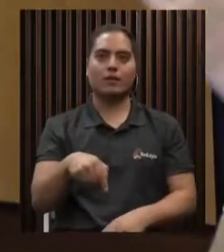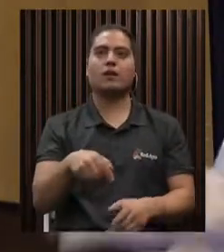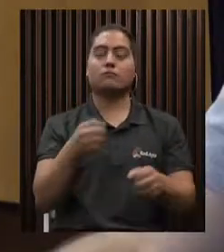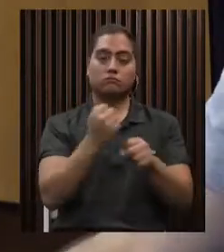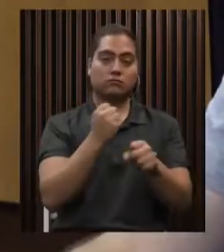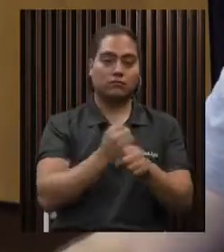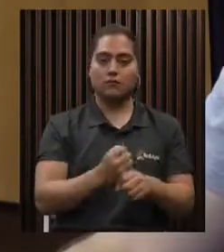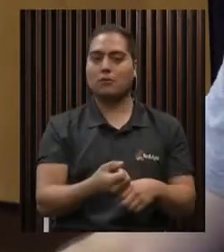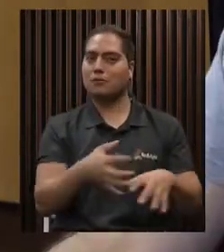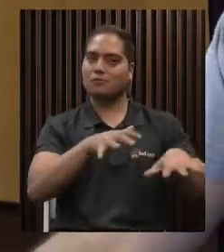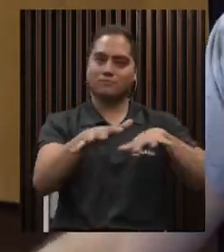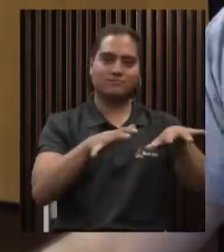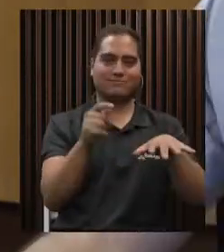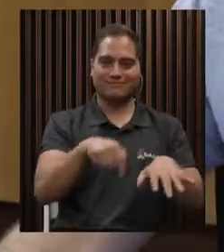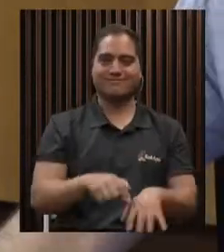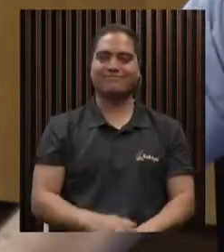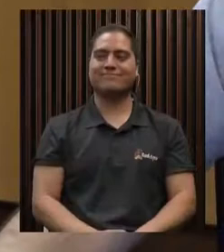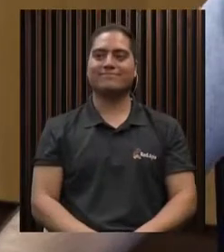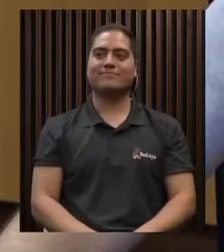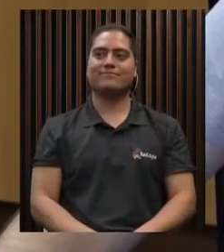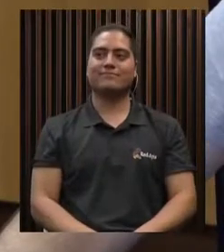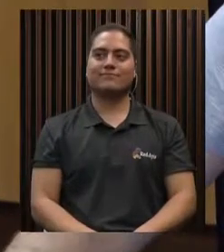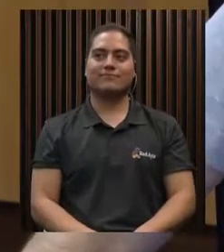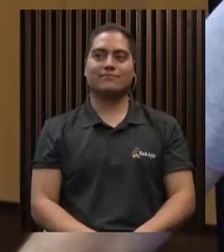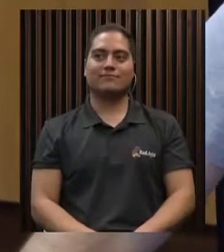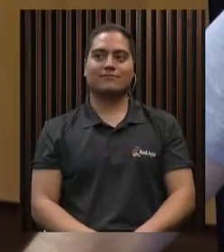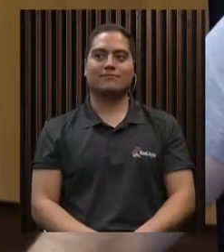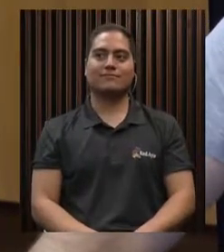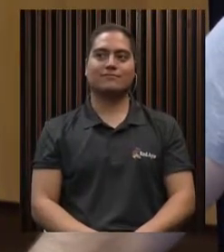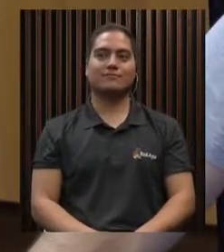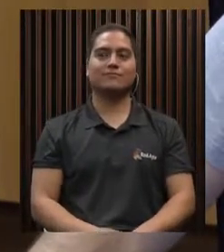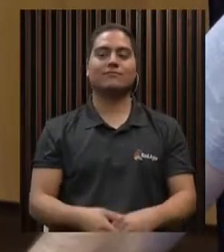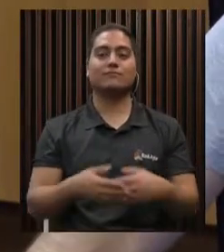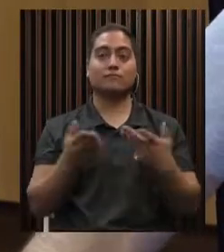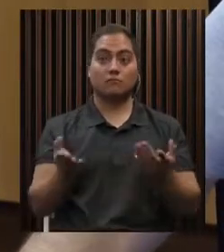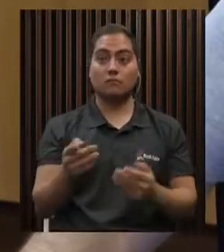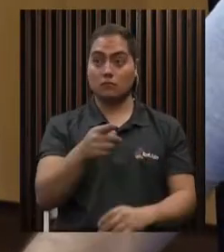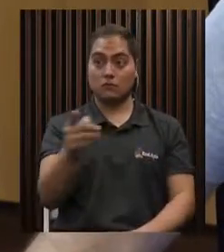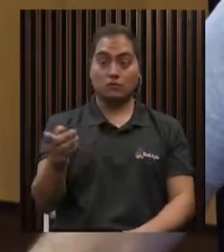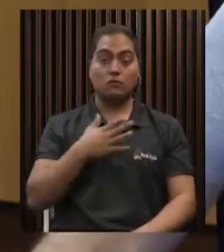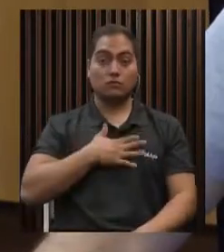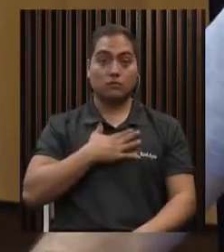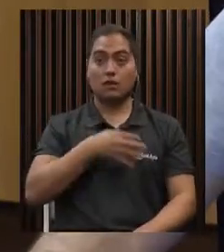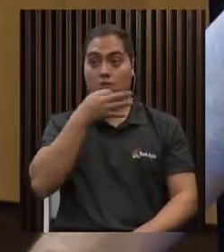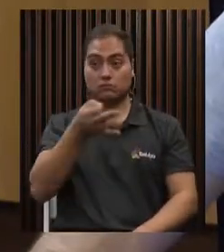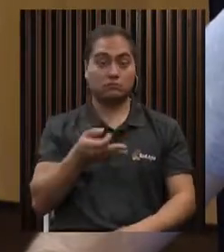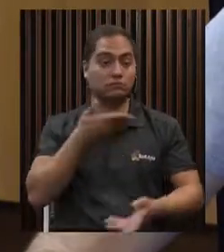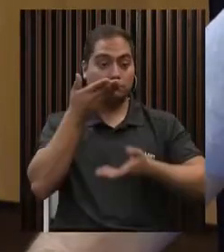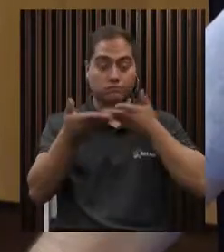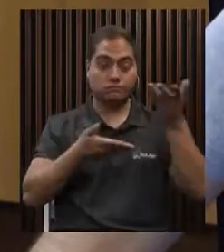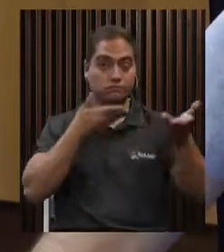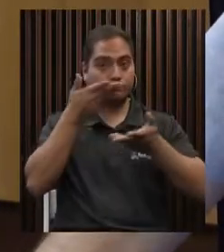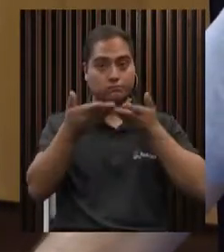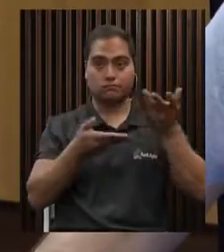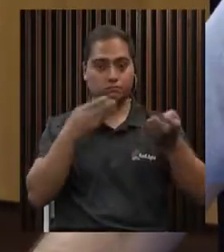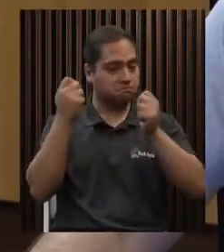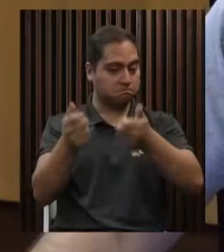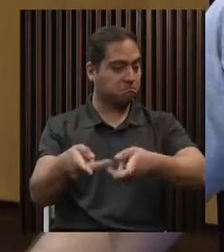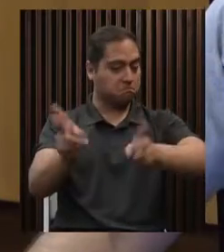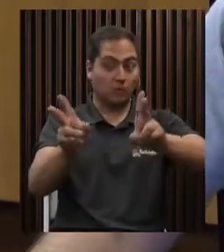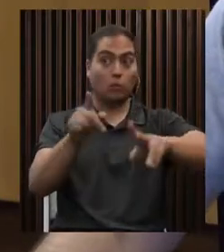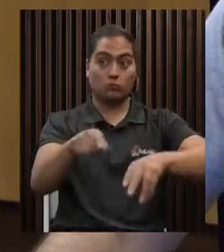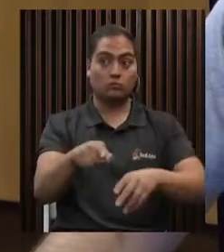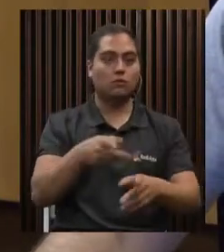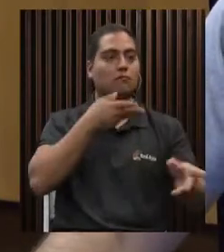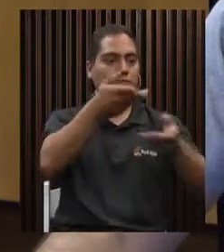ir? Diga lo que usted diga, lo que usted quiera. Y si no quiere compartir tanto, podemos pasar.